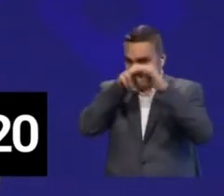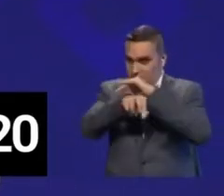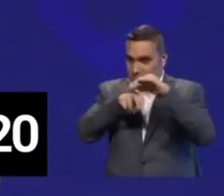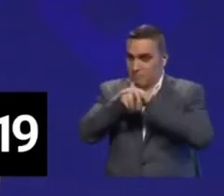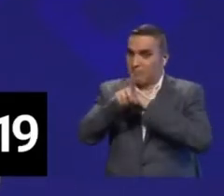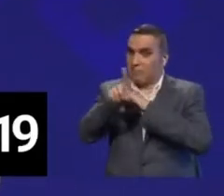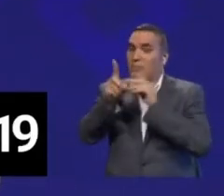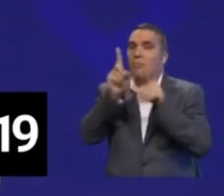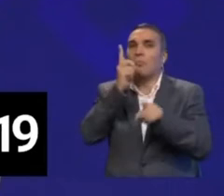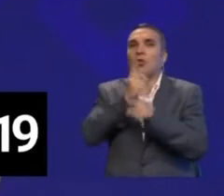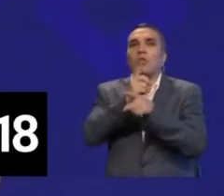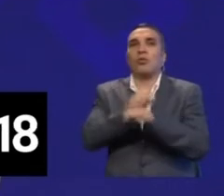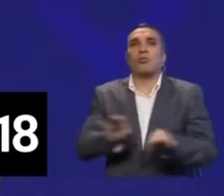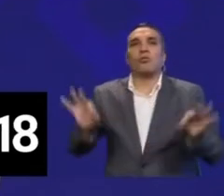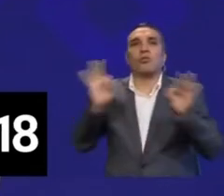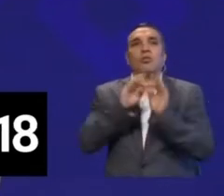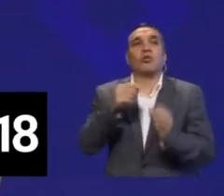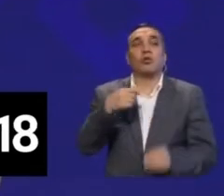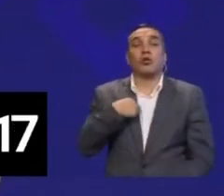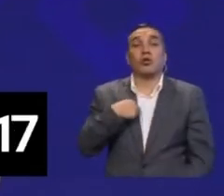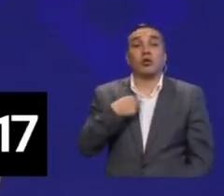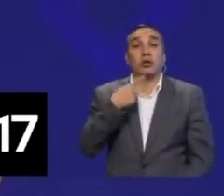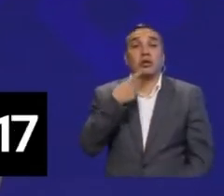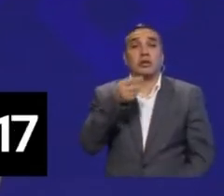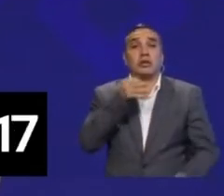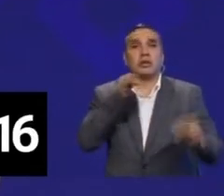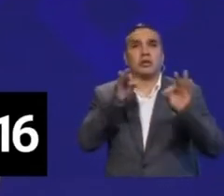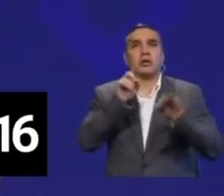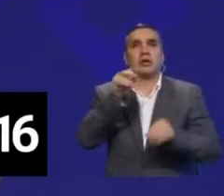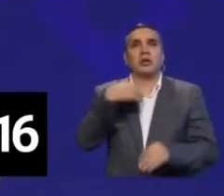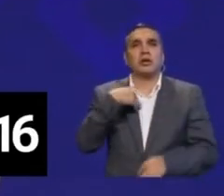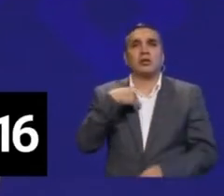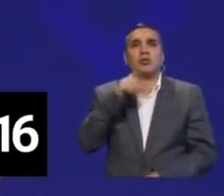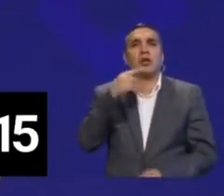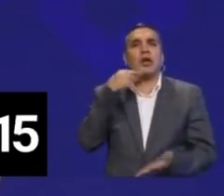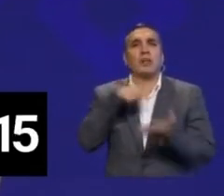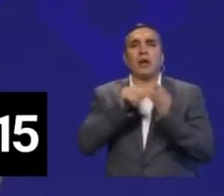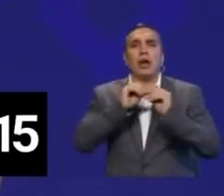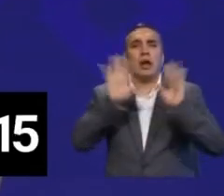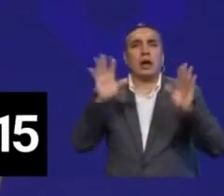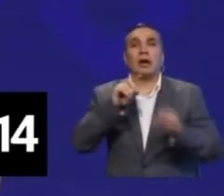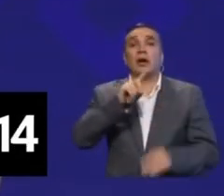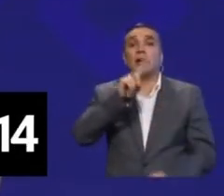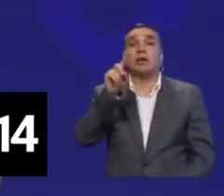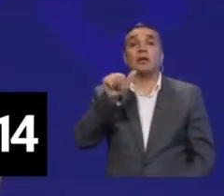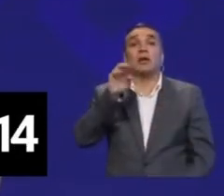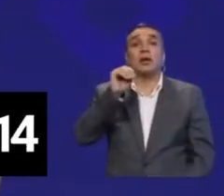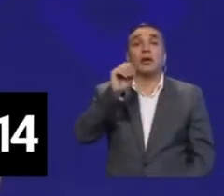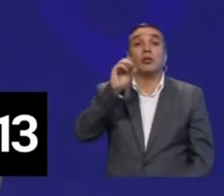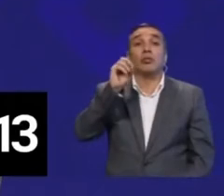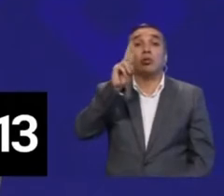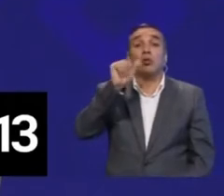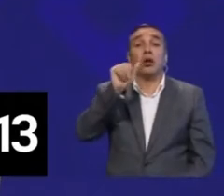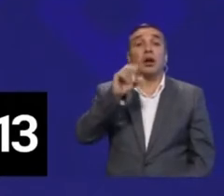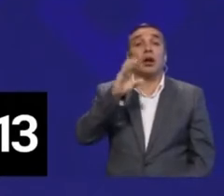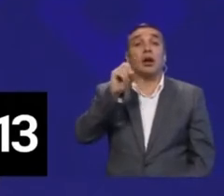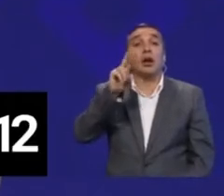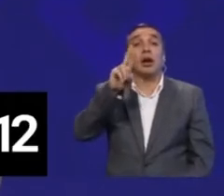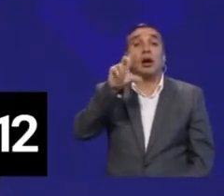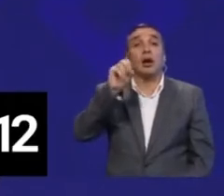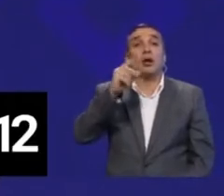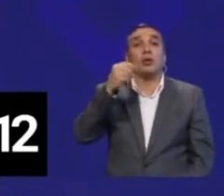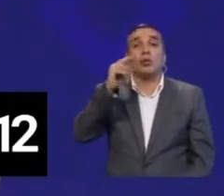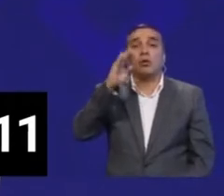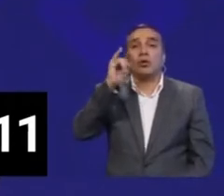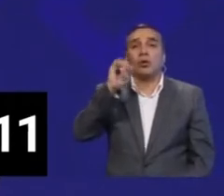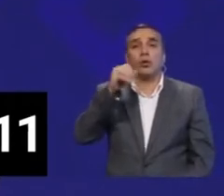por eso quiero decirles que tengo un ejemplo muy claro. En Zamora, Carlos Ponti vive de la